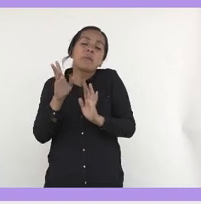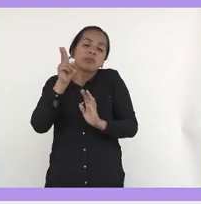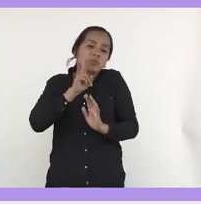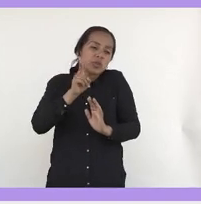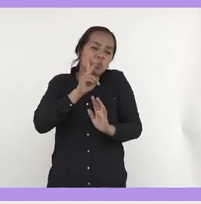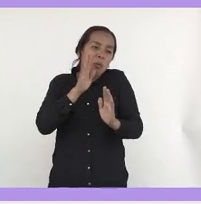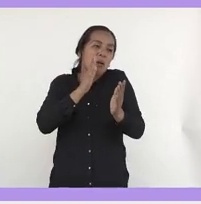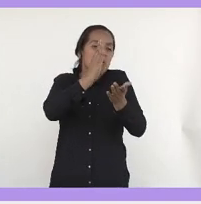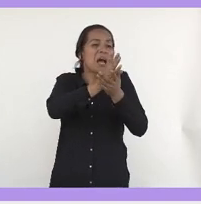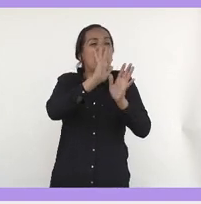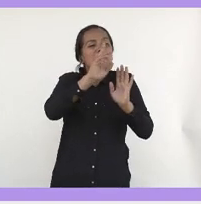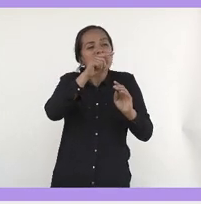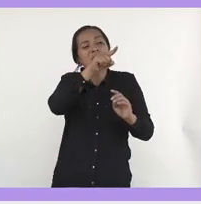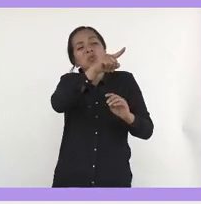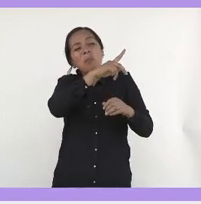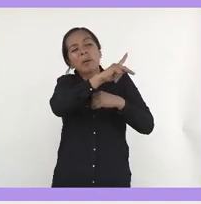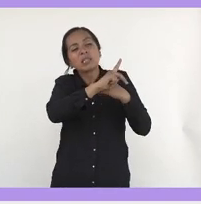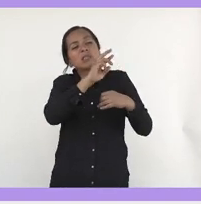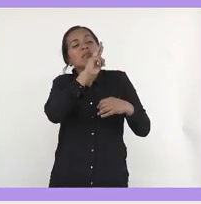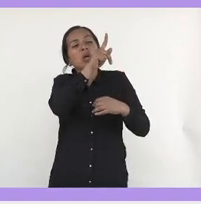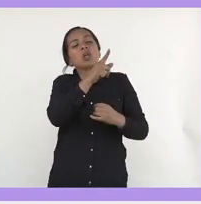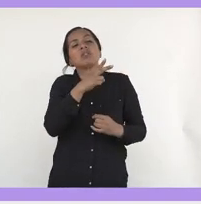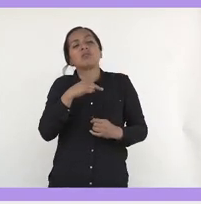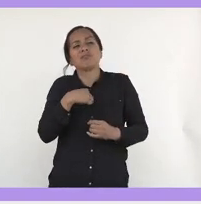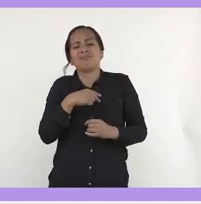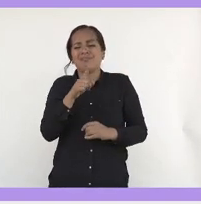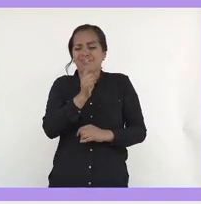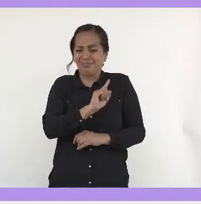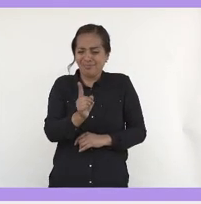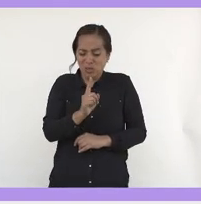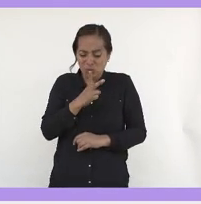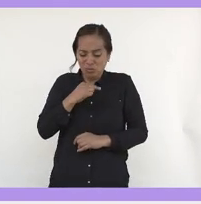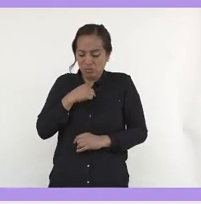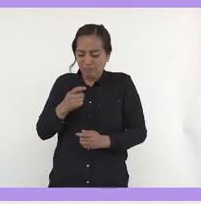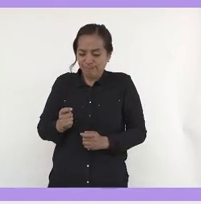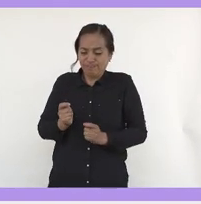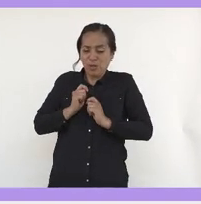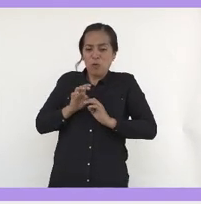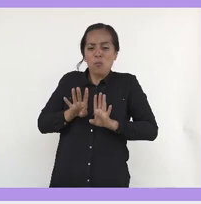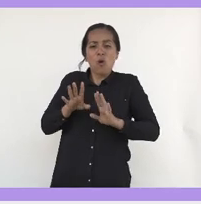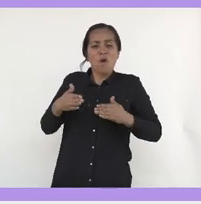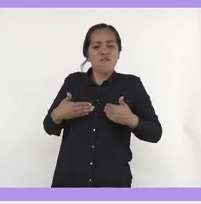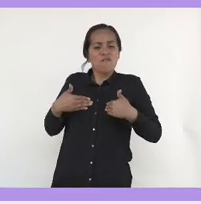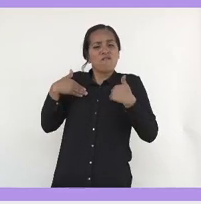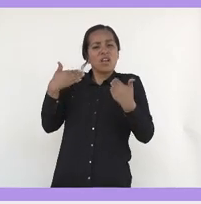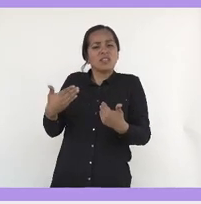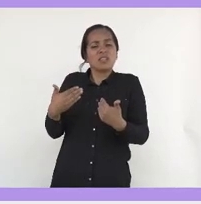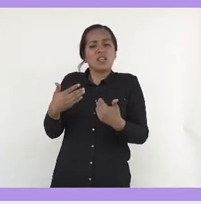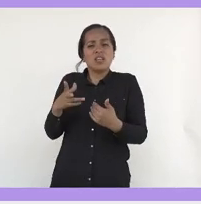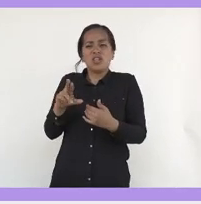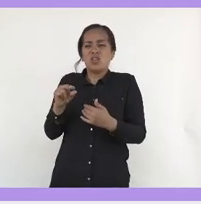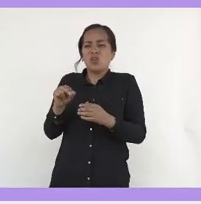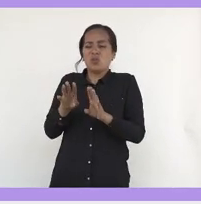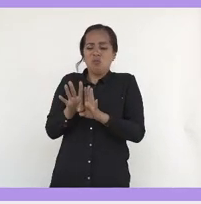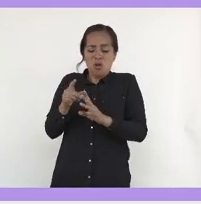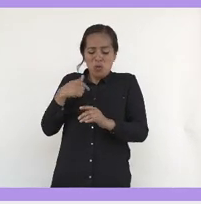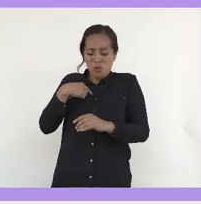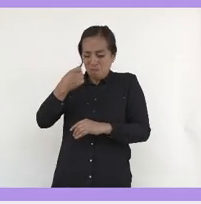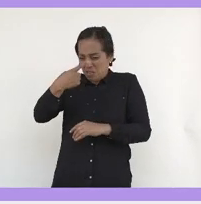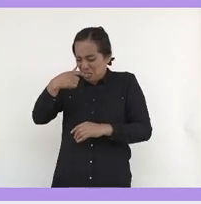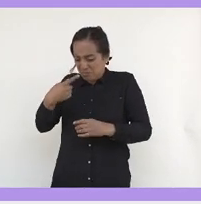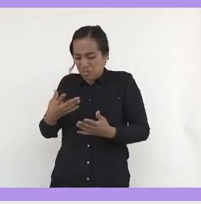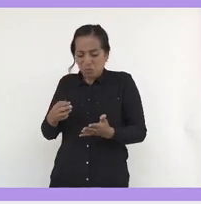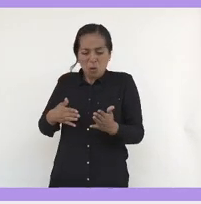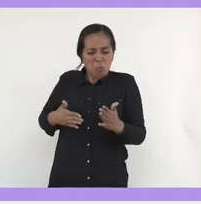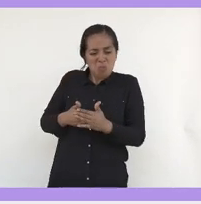países van mejor siento que cuando confíes en lo que realmente tienes y no te pongas tú los límites sino que